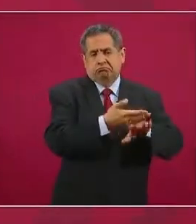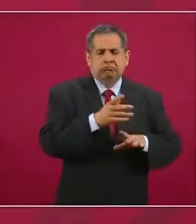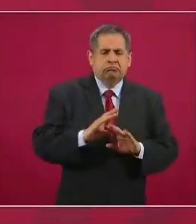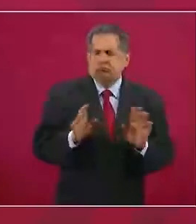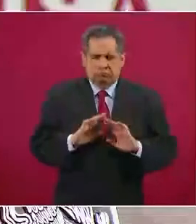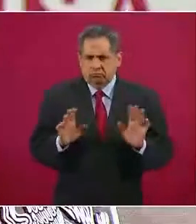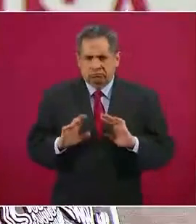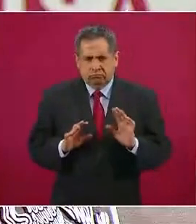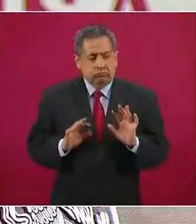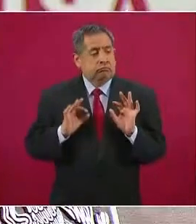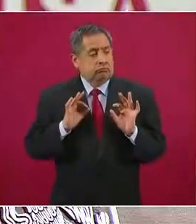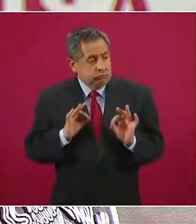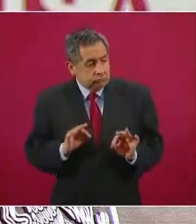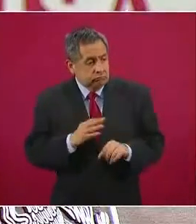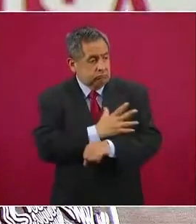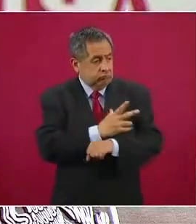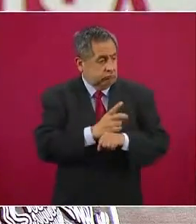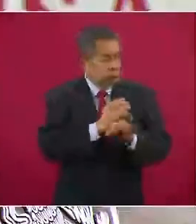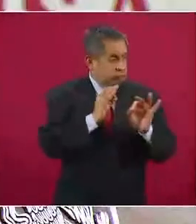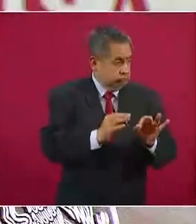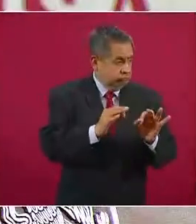no generalizar.